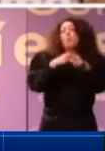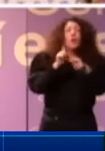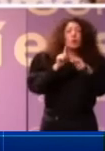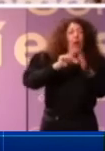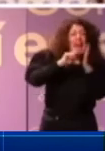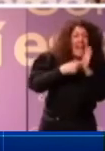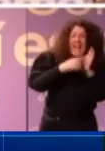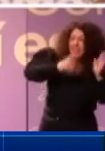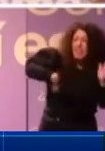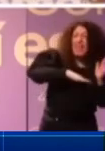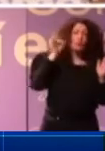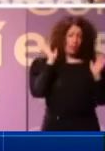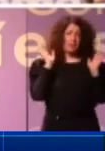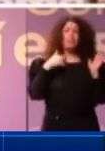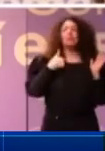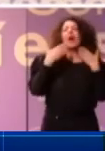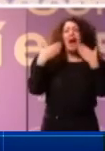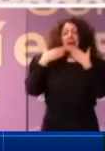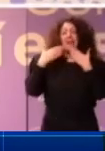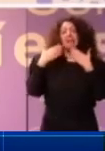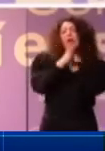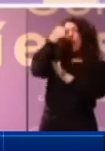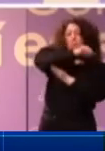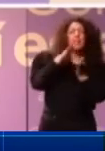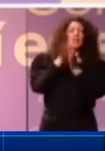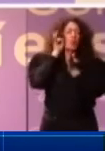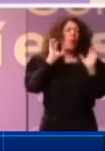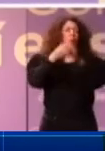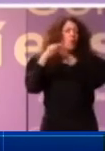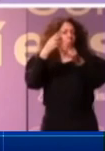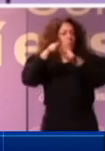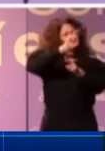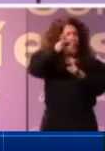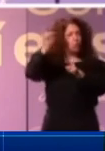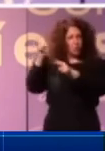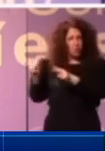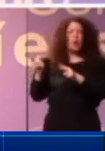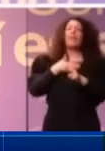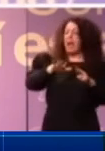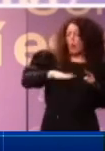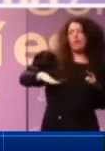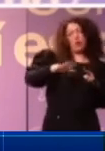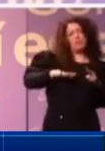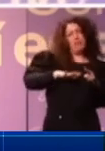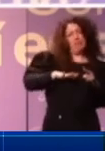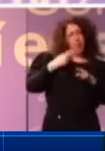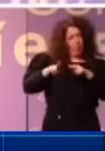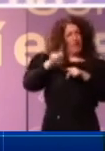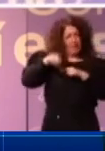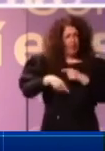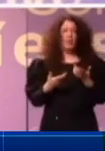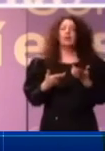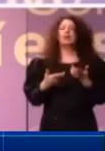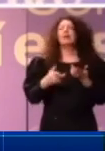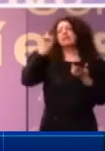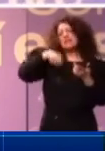decisiones trágicas, porque creo que ha despedido o ha cesado al que llevaba los cafés, al de los cafés y al de las pizzas. Sí.